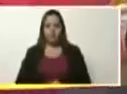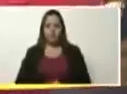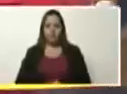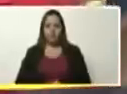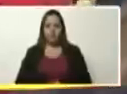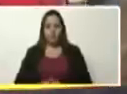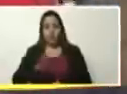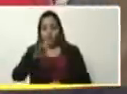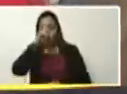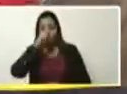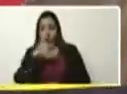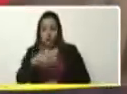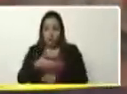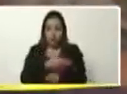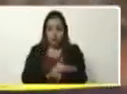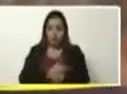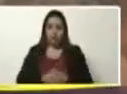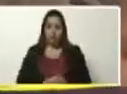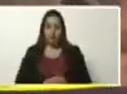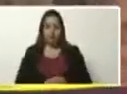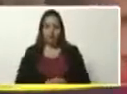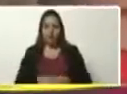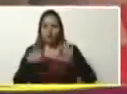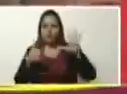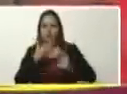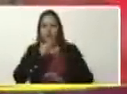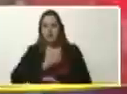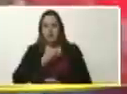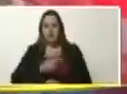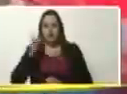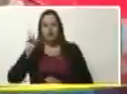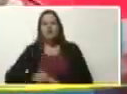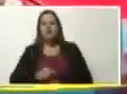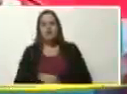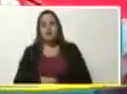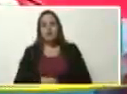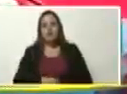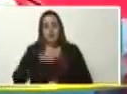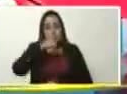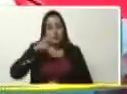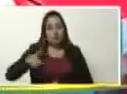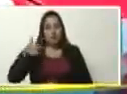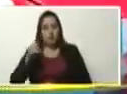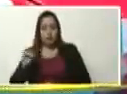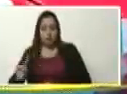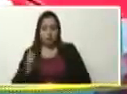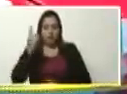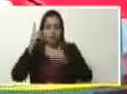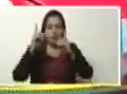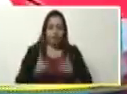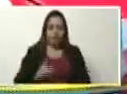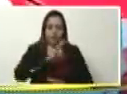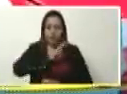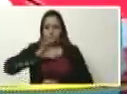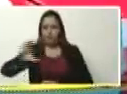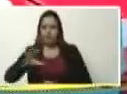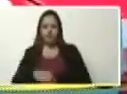Cuatro años antes, un 6 de diciembre también, el pueblo tomaba la primera decisión